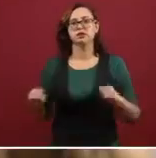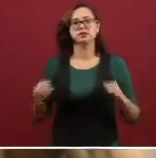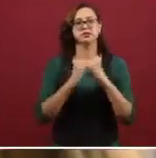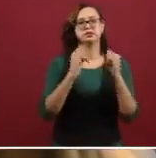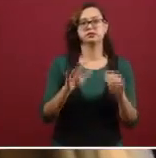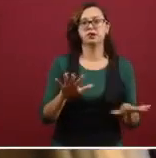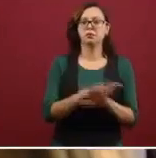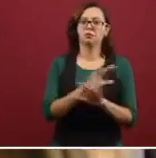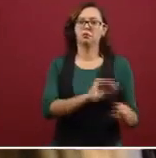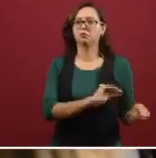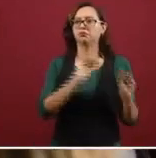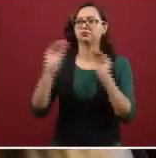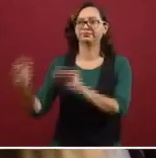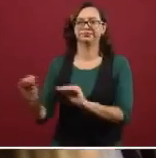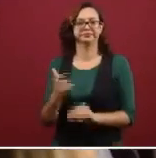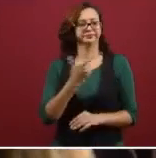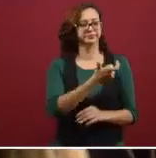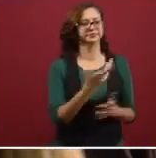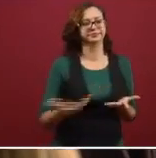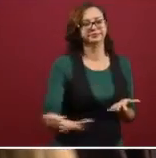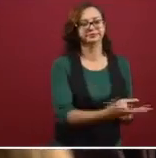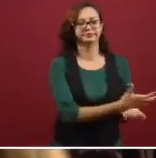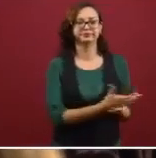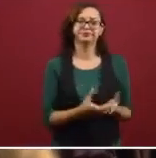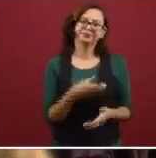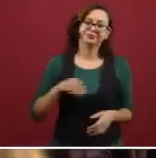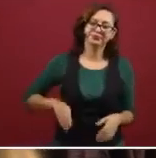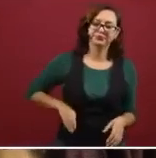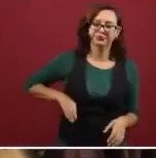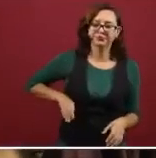cargo, se llevaban ese dinero.